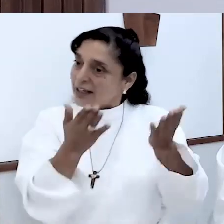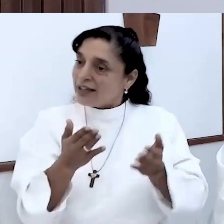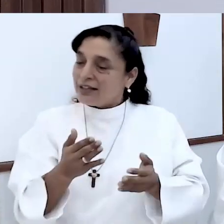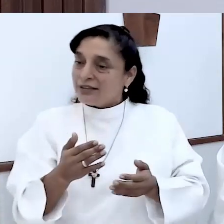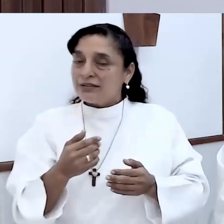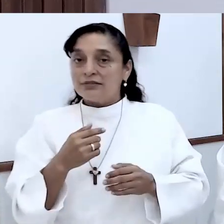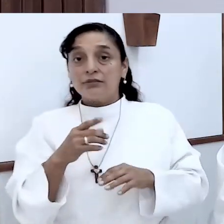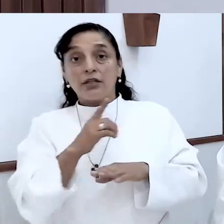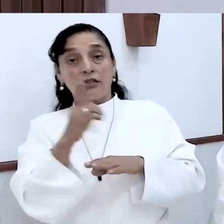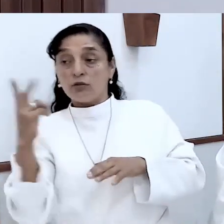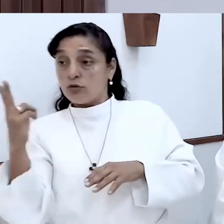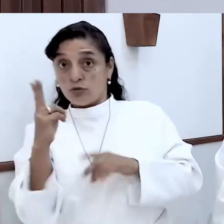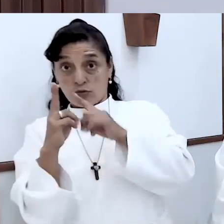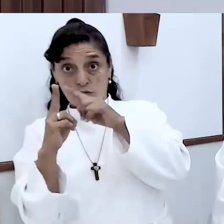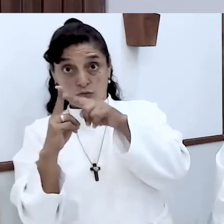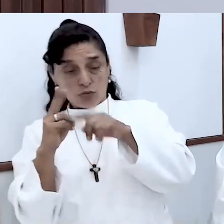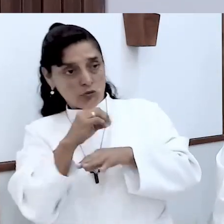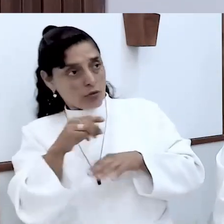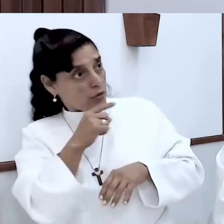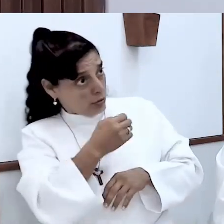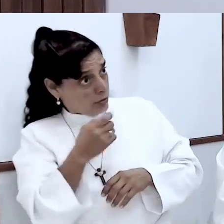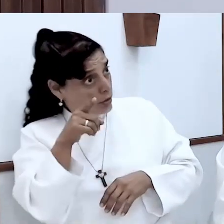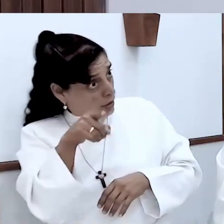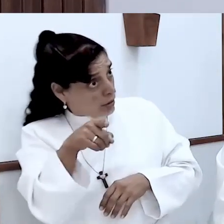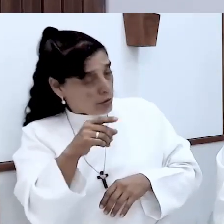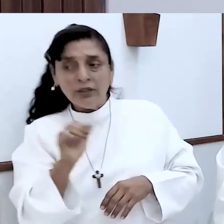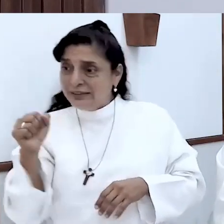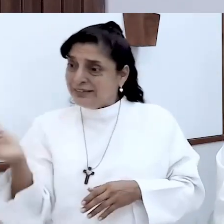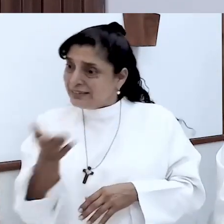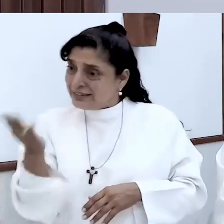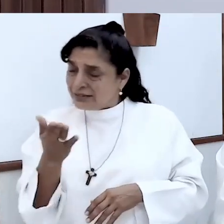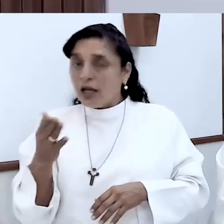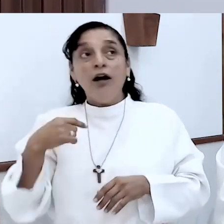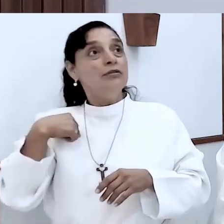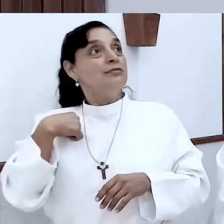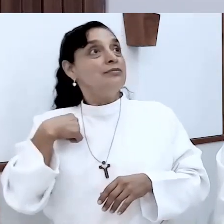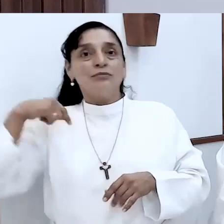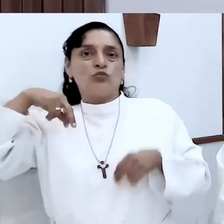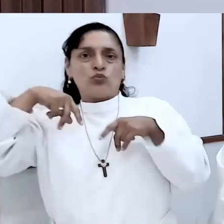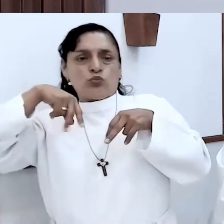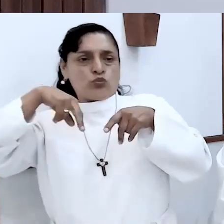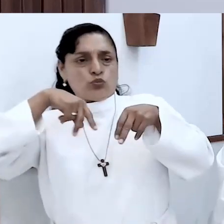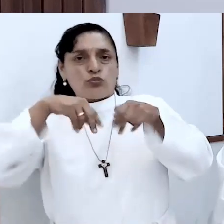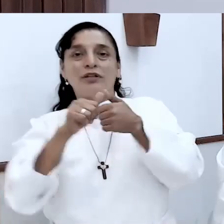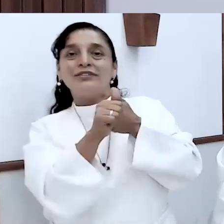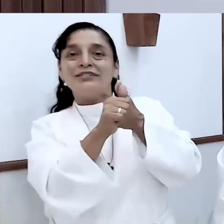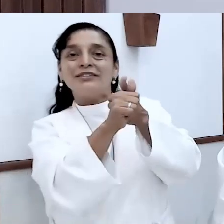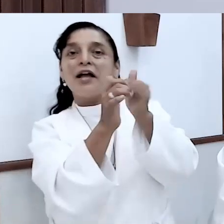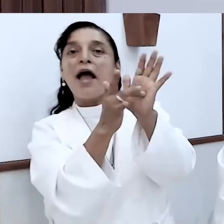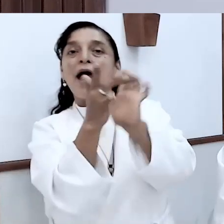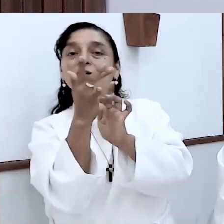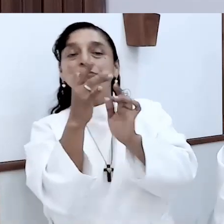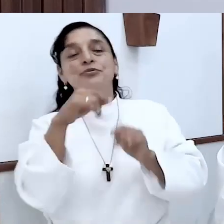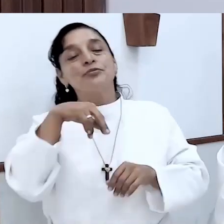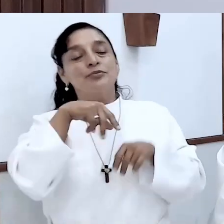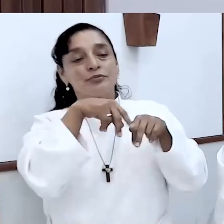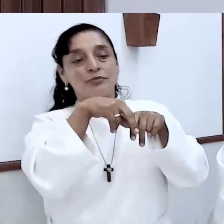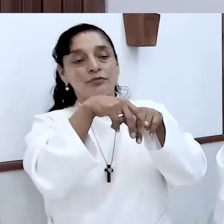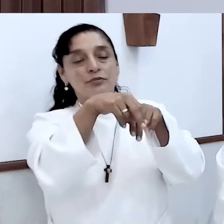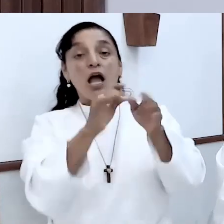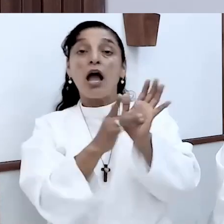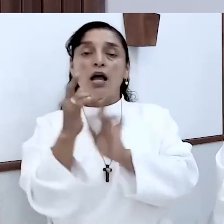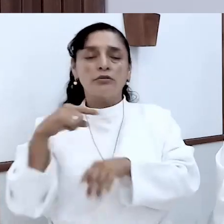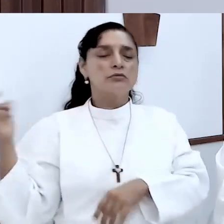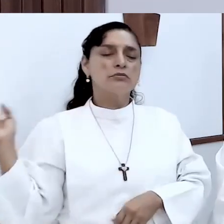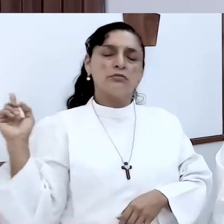dos discípulos, al oír esas palabras, siguieron a Jesús. Él se volvió hacia ellos